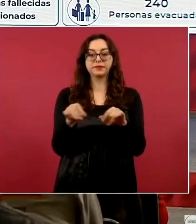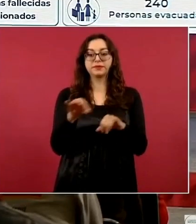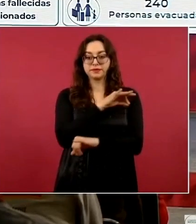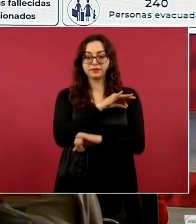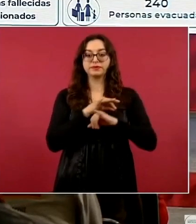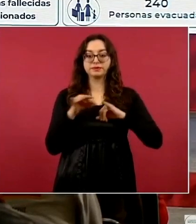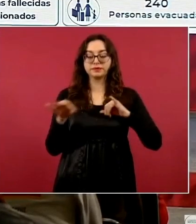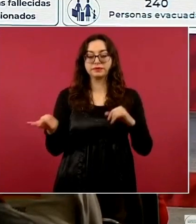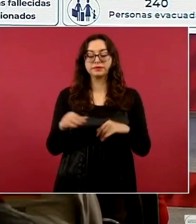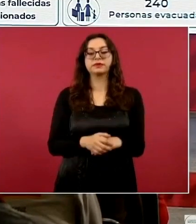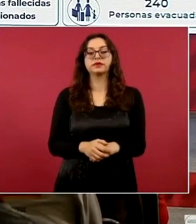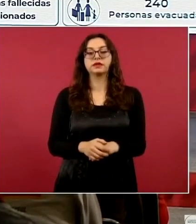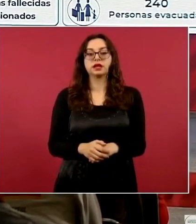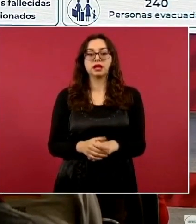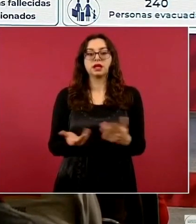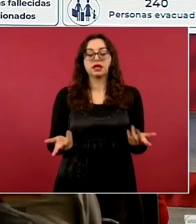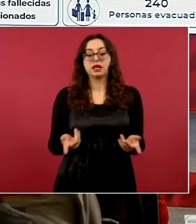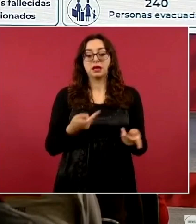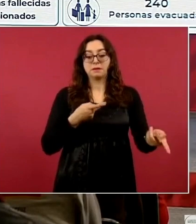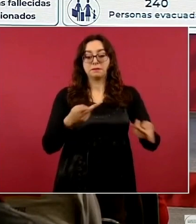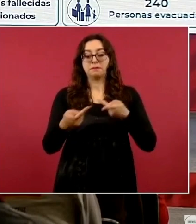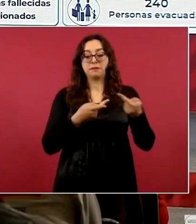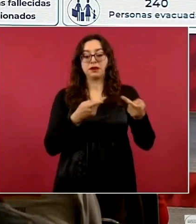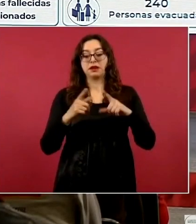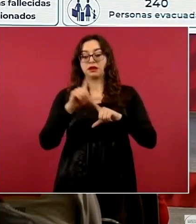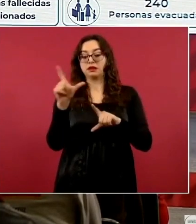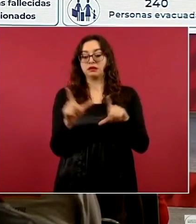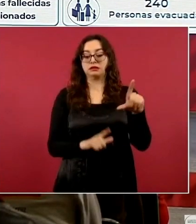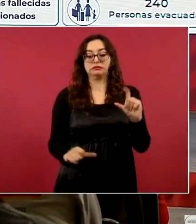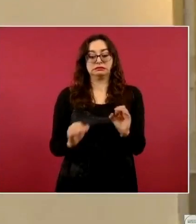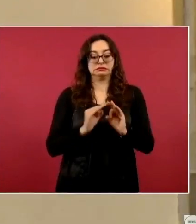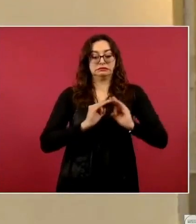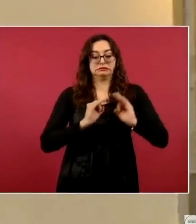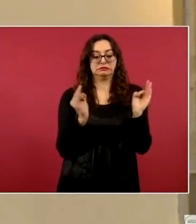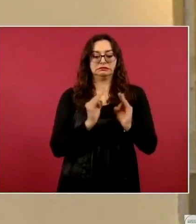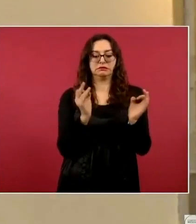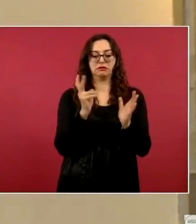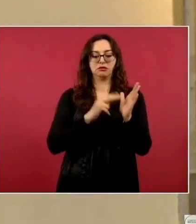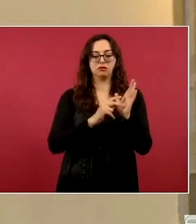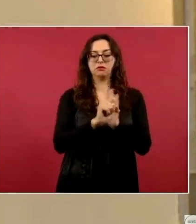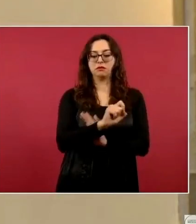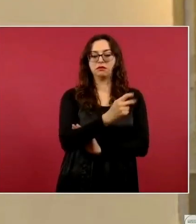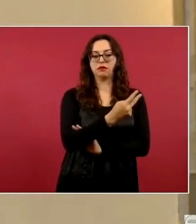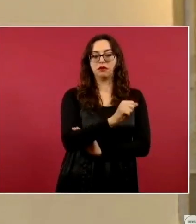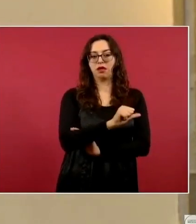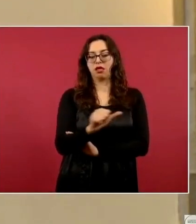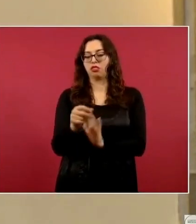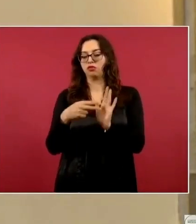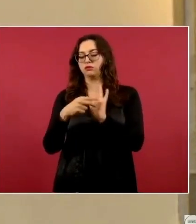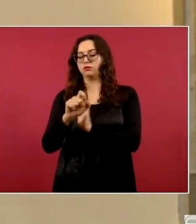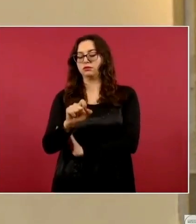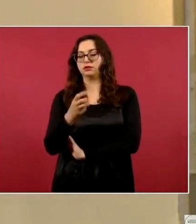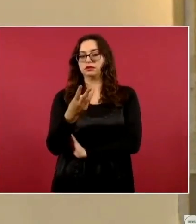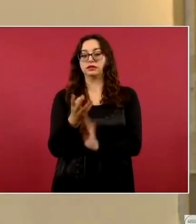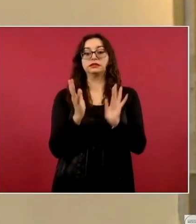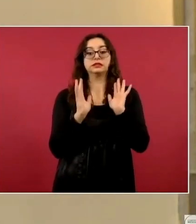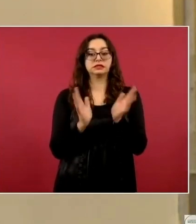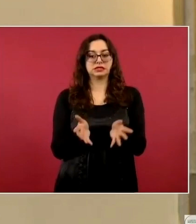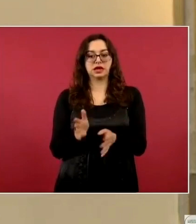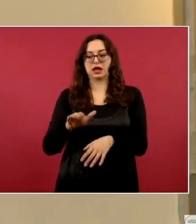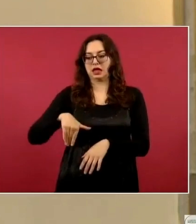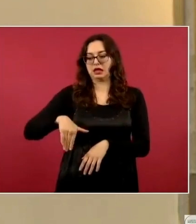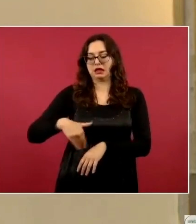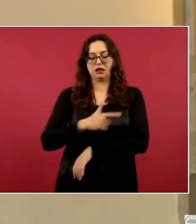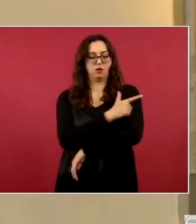plan nacional de seguridad de invierno dos que ya informó el comandante de la guardia